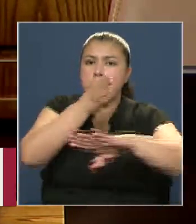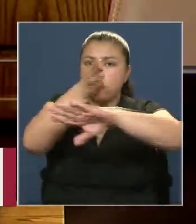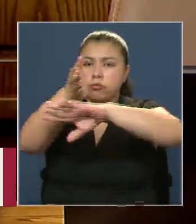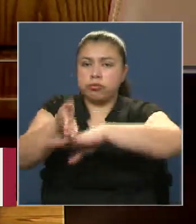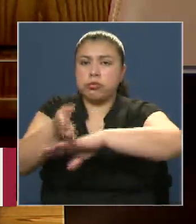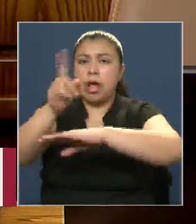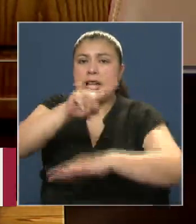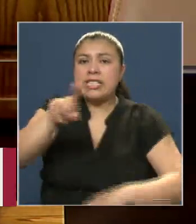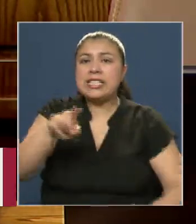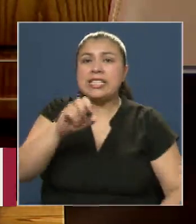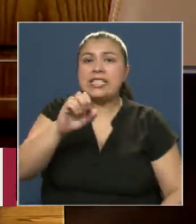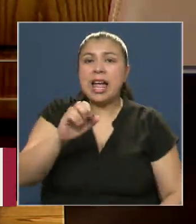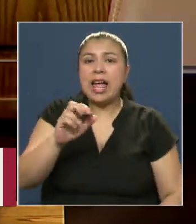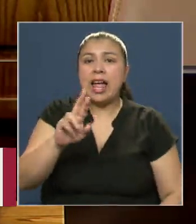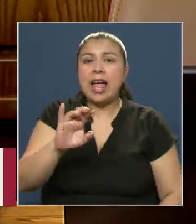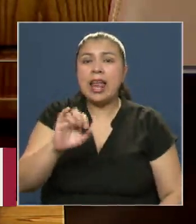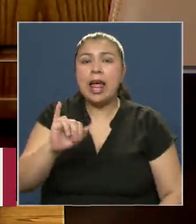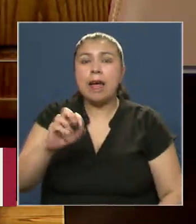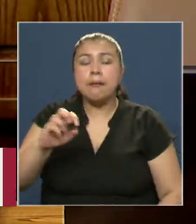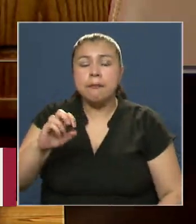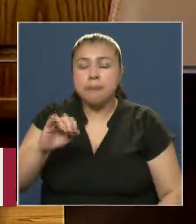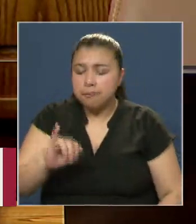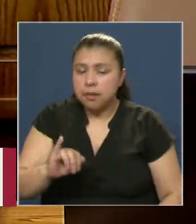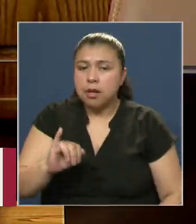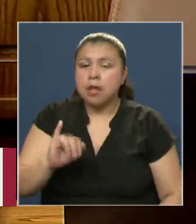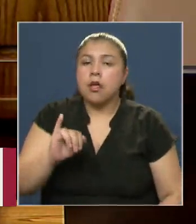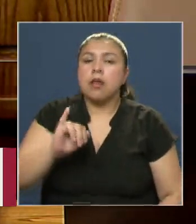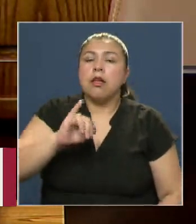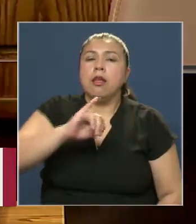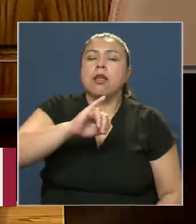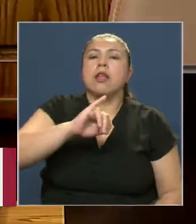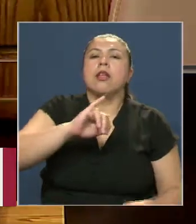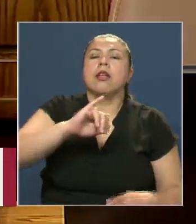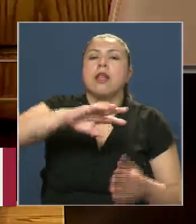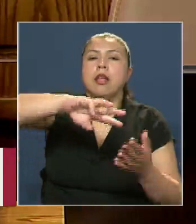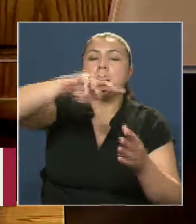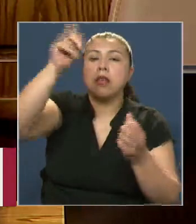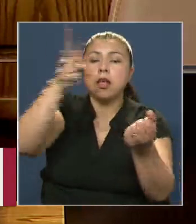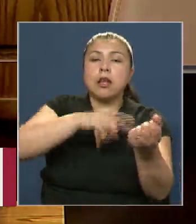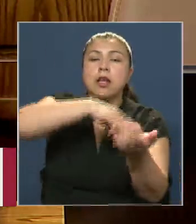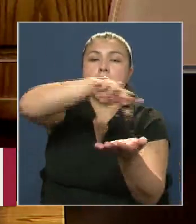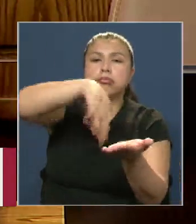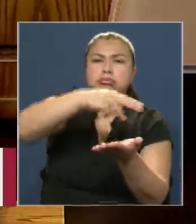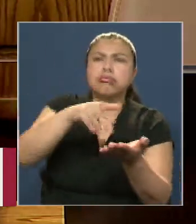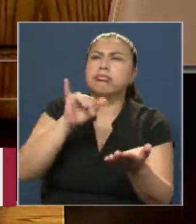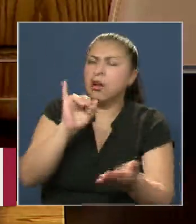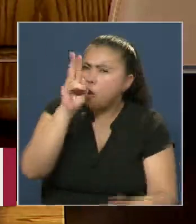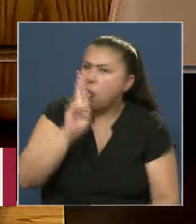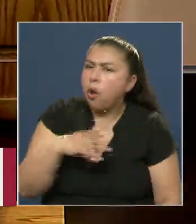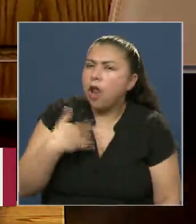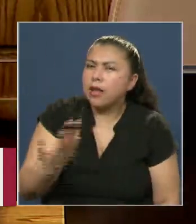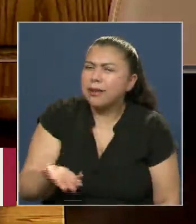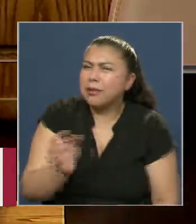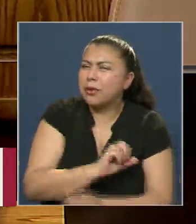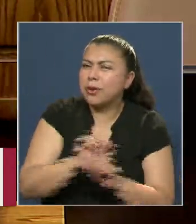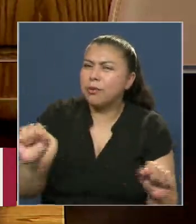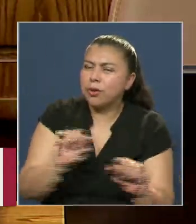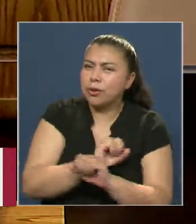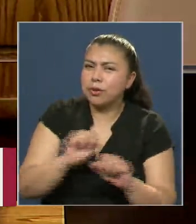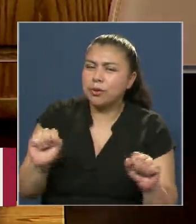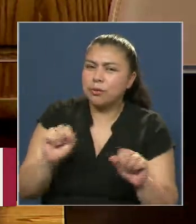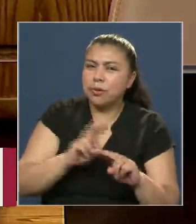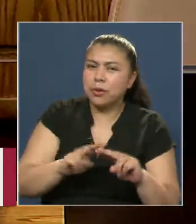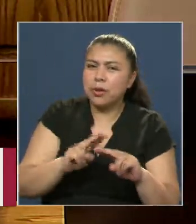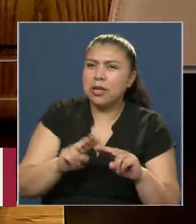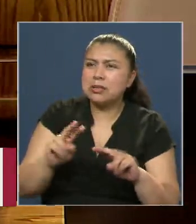la Seremi de Energía del Maule y ella también, ¿no es cierto?, está muy conteste con este tema de que no se puede realizar, ¿no es cierto?,